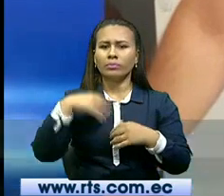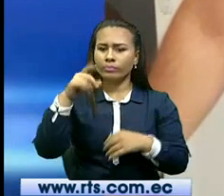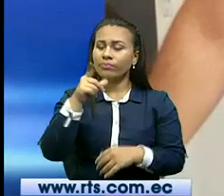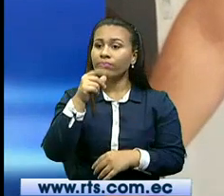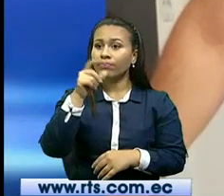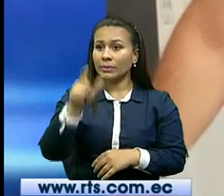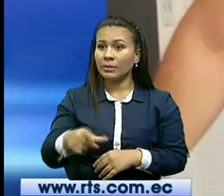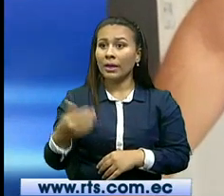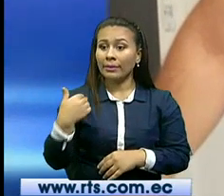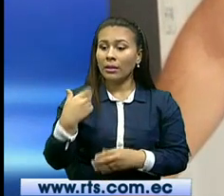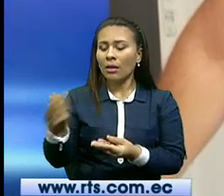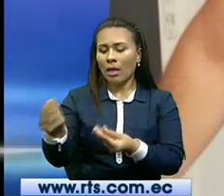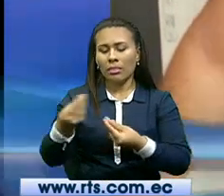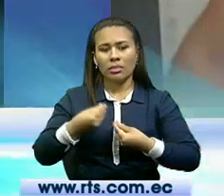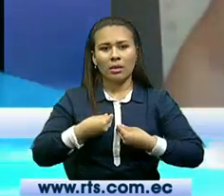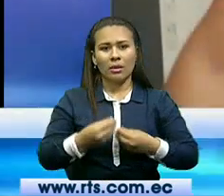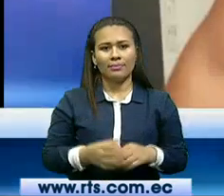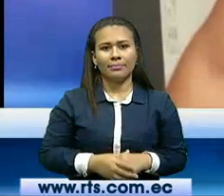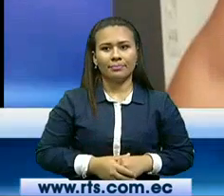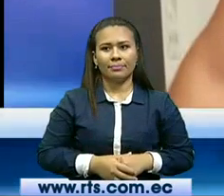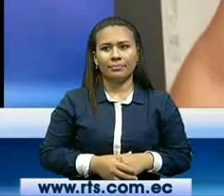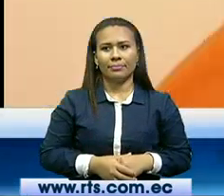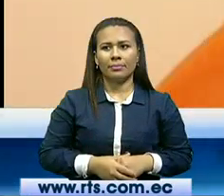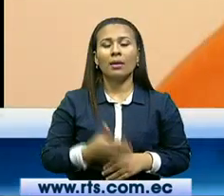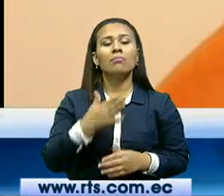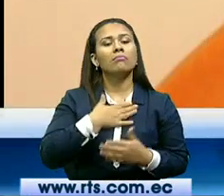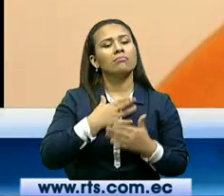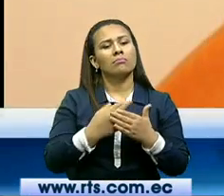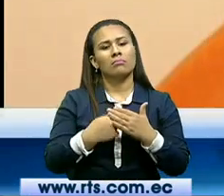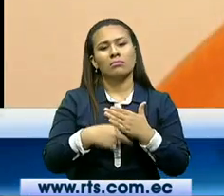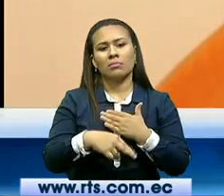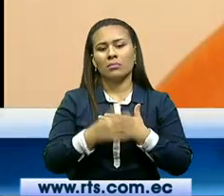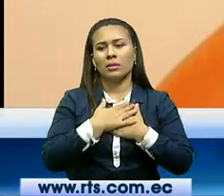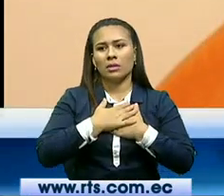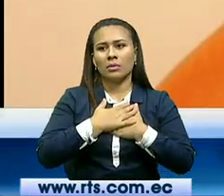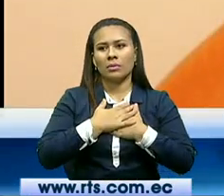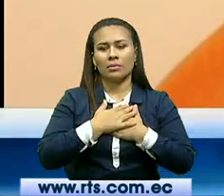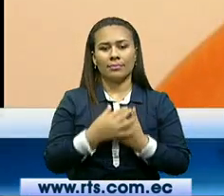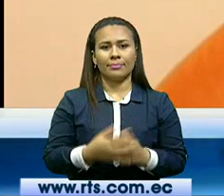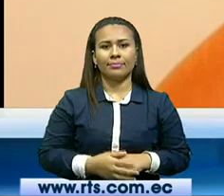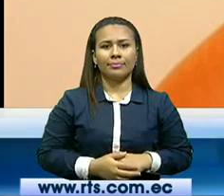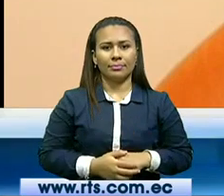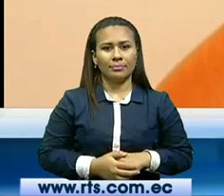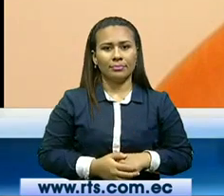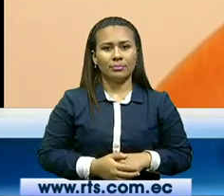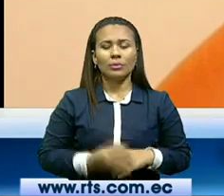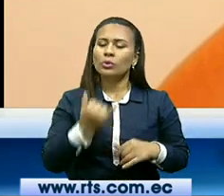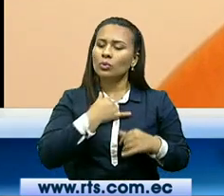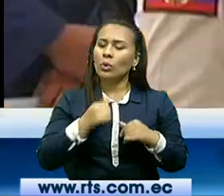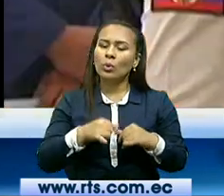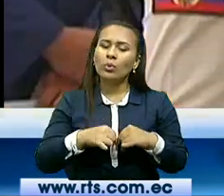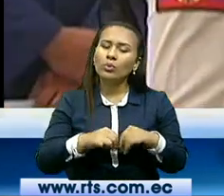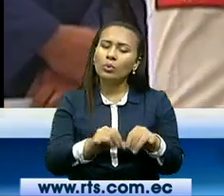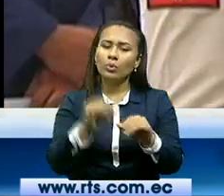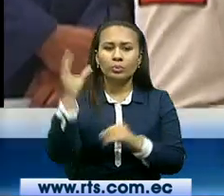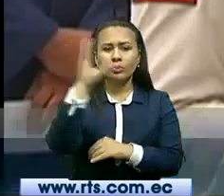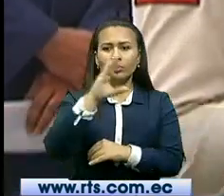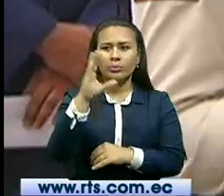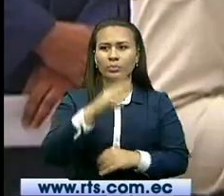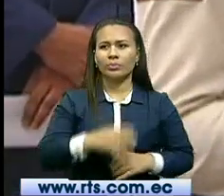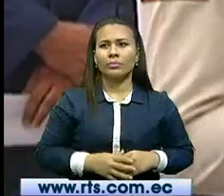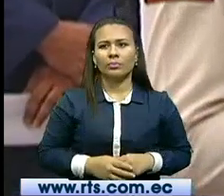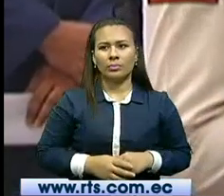me lo tienen que devolver. Es mi hijo y yo no voy a parar, tienen que darme mi hijo.